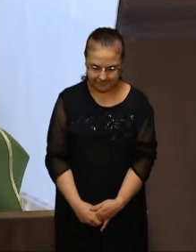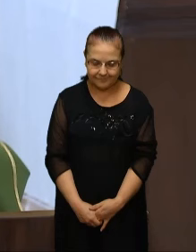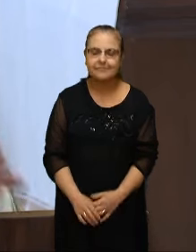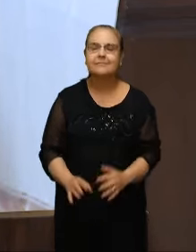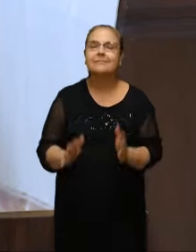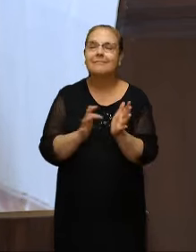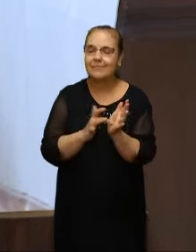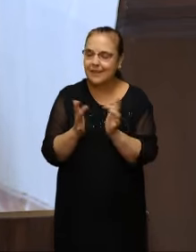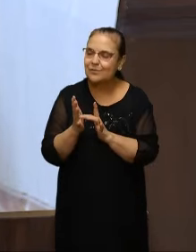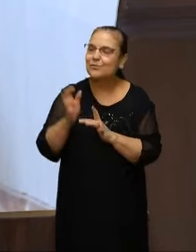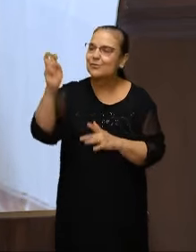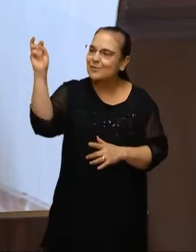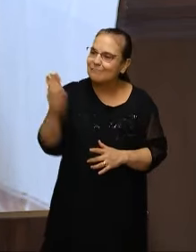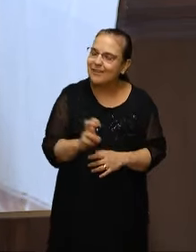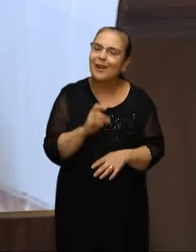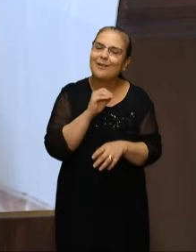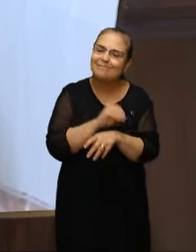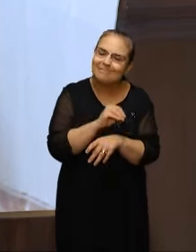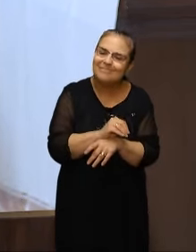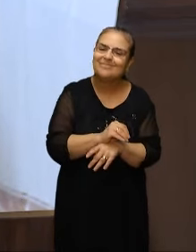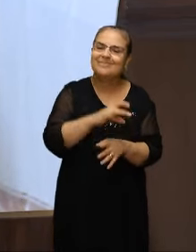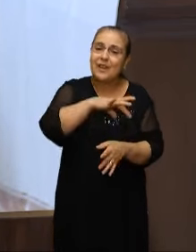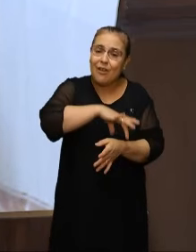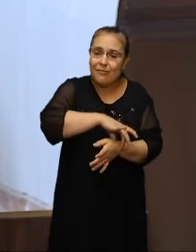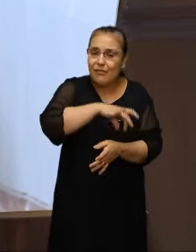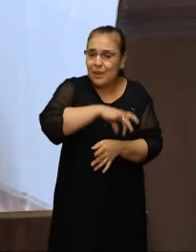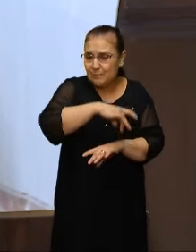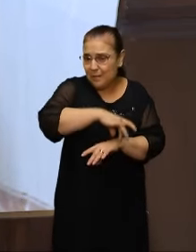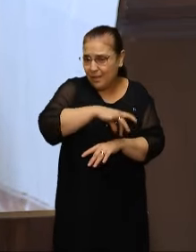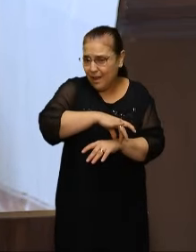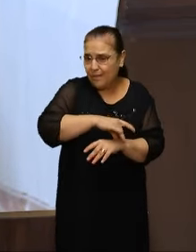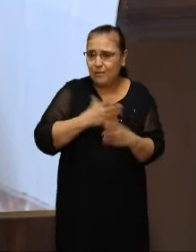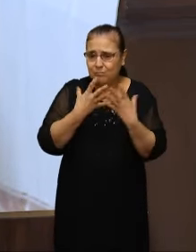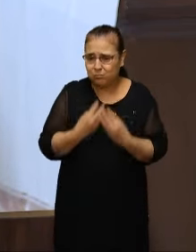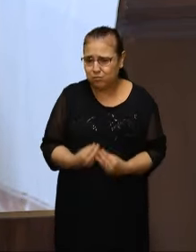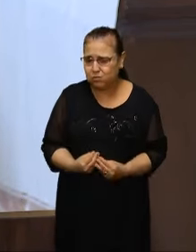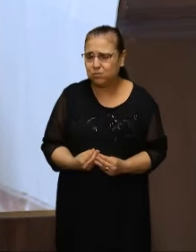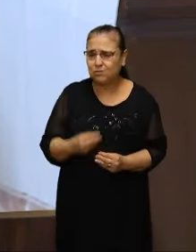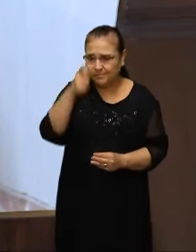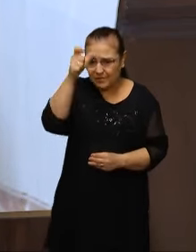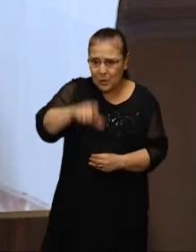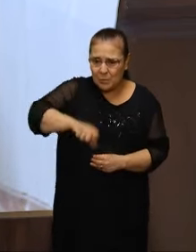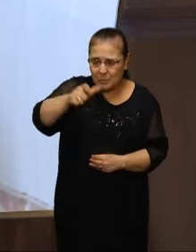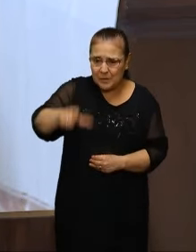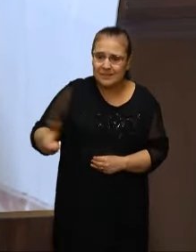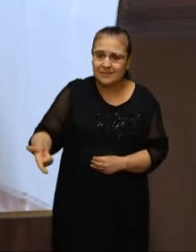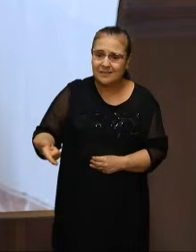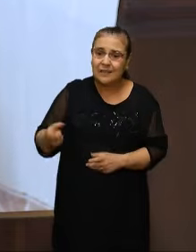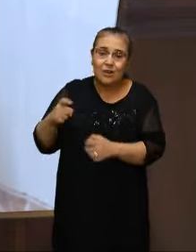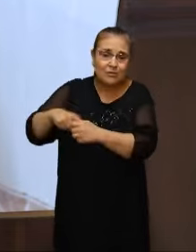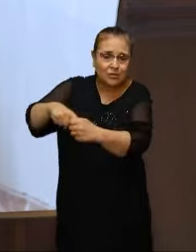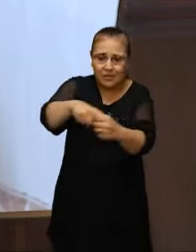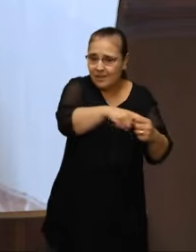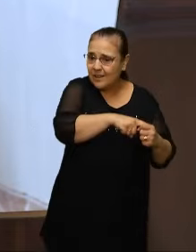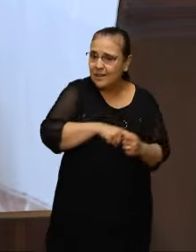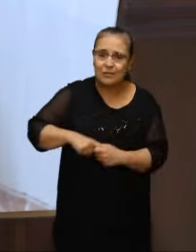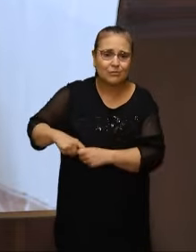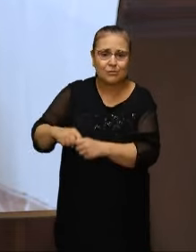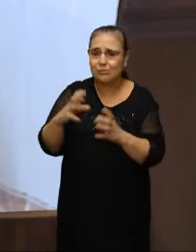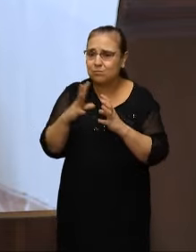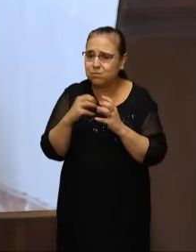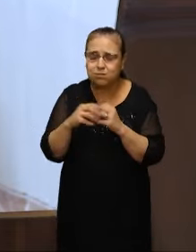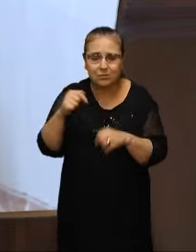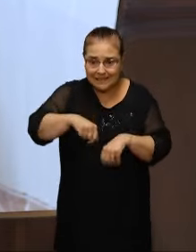Jesús ha venido a curar las enfermedades y las tristezas de los hombres sintiéndonos solidarios con los anhelos de nuestro